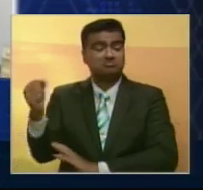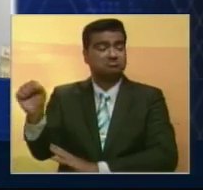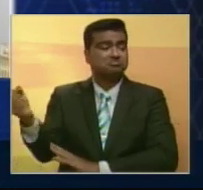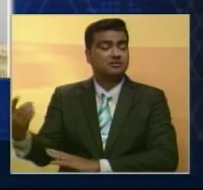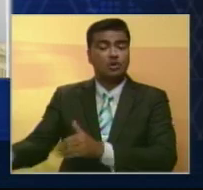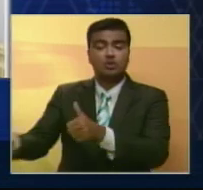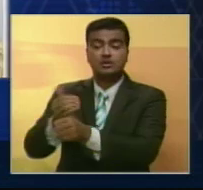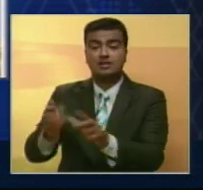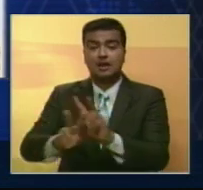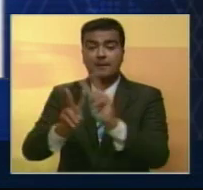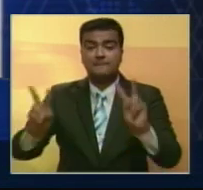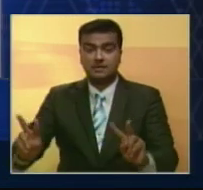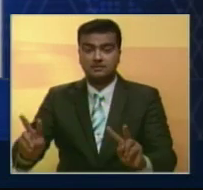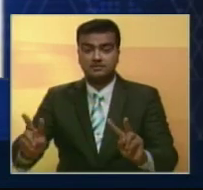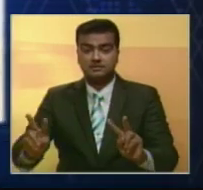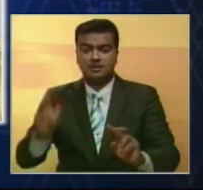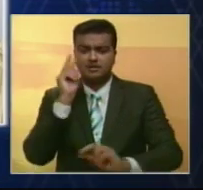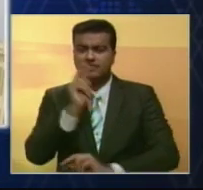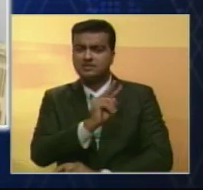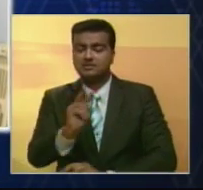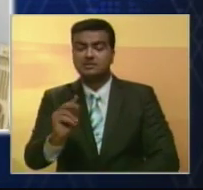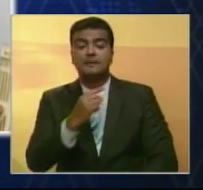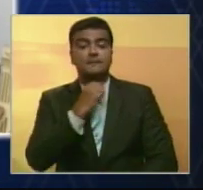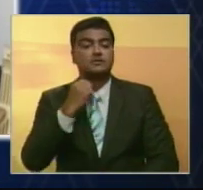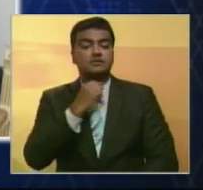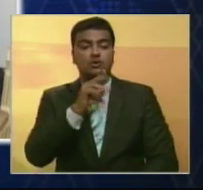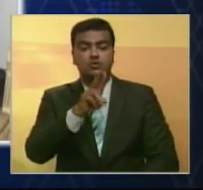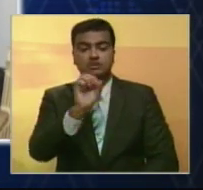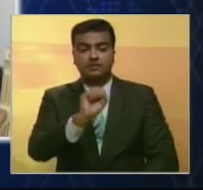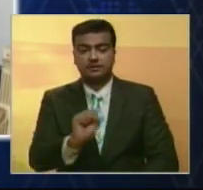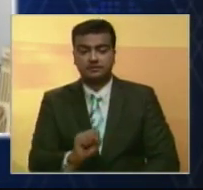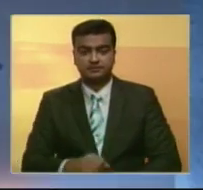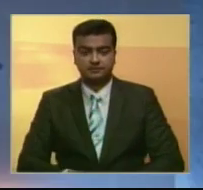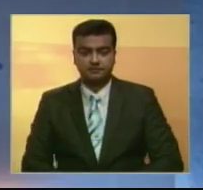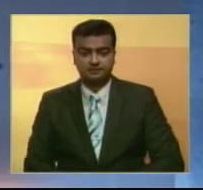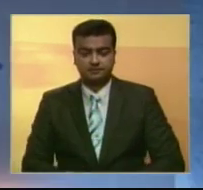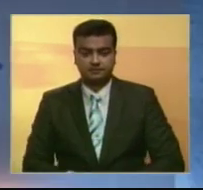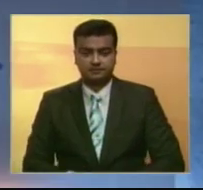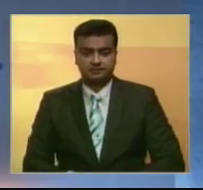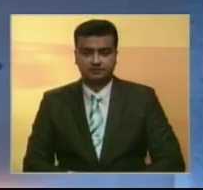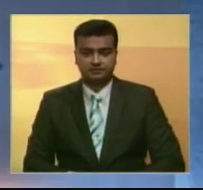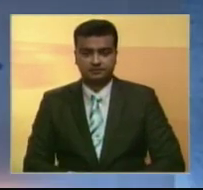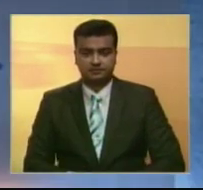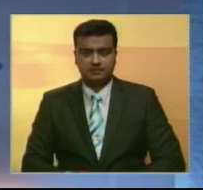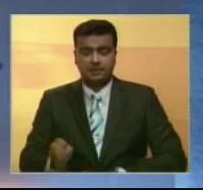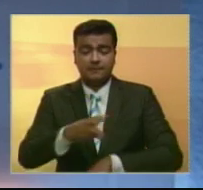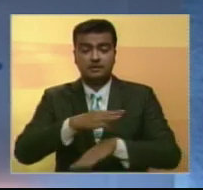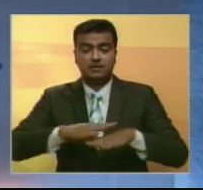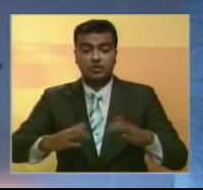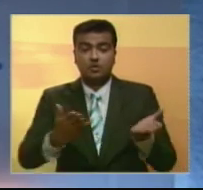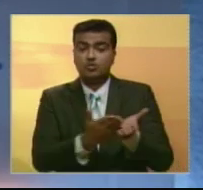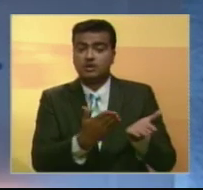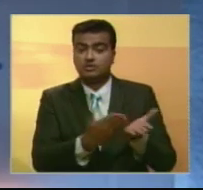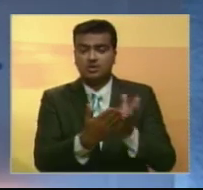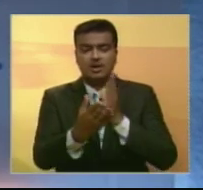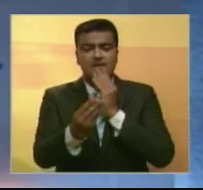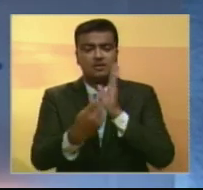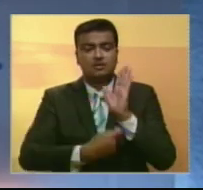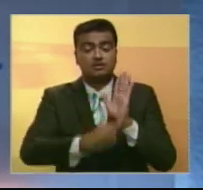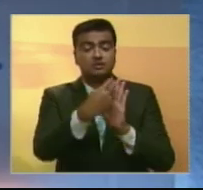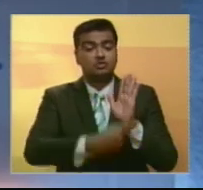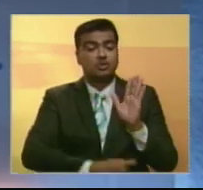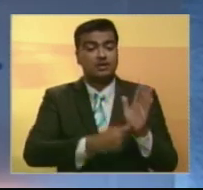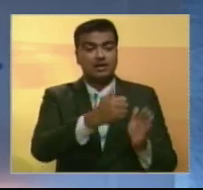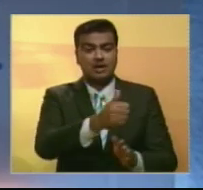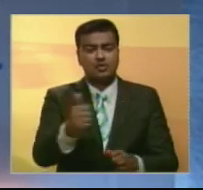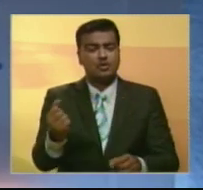conquistar la paz, que será ofrecida por el cardenal Urosa Sabino. El Ministerio de Educación discute la contratación